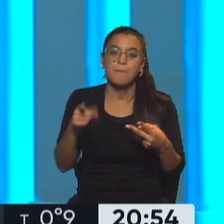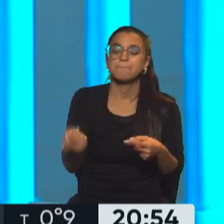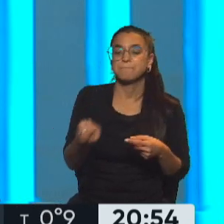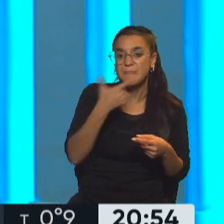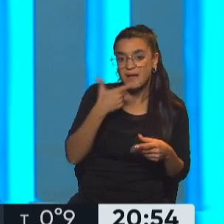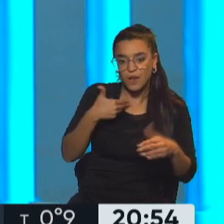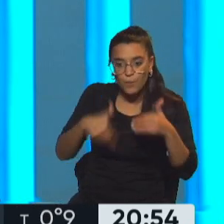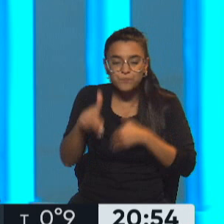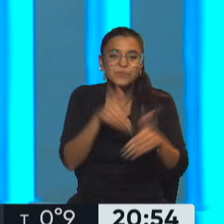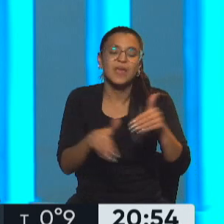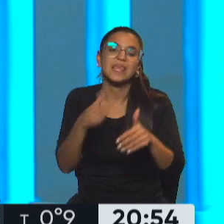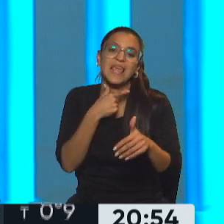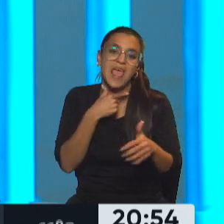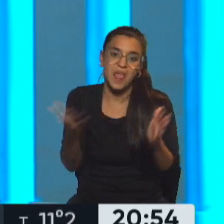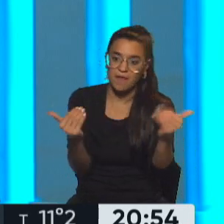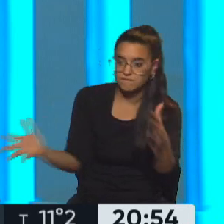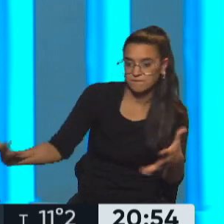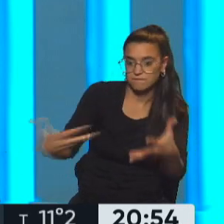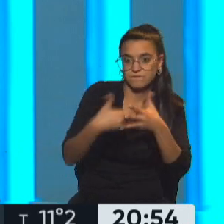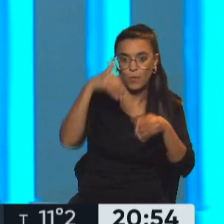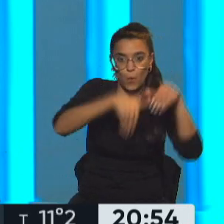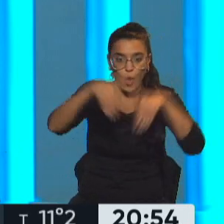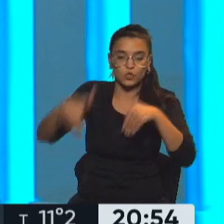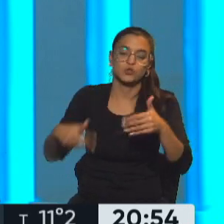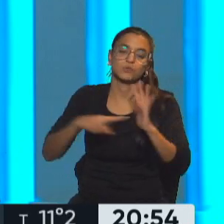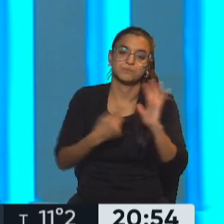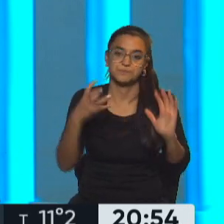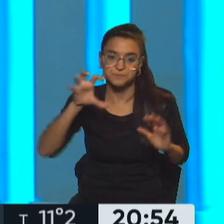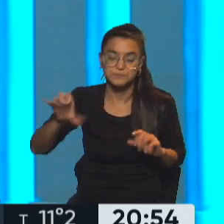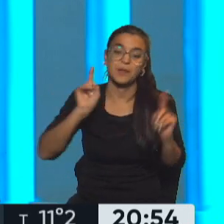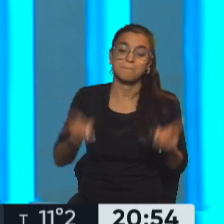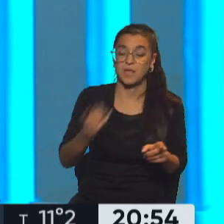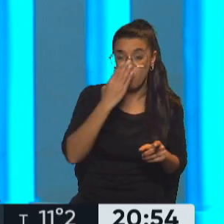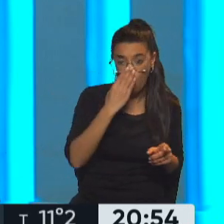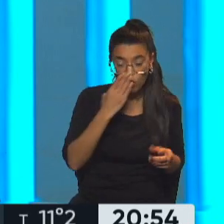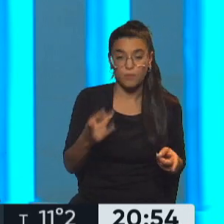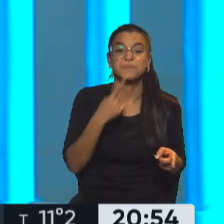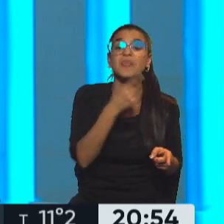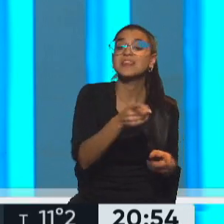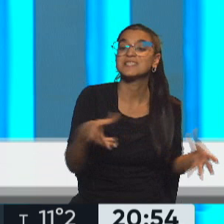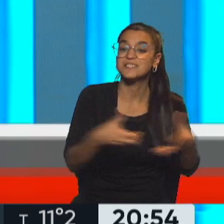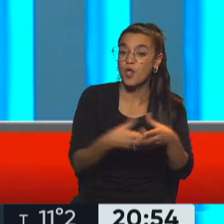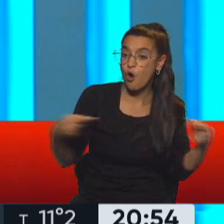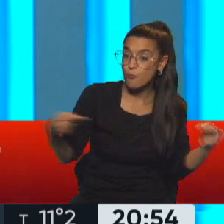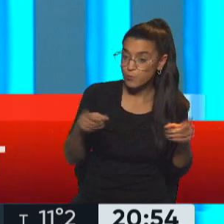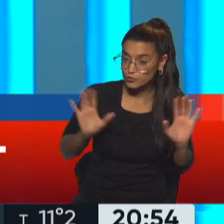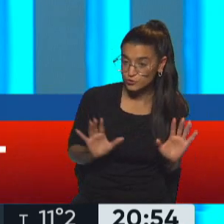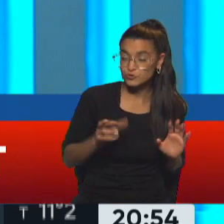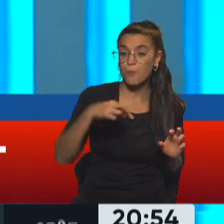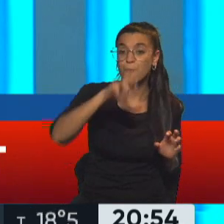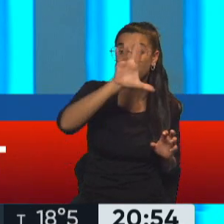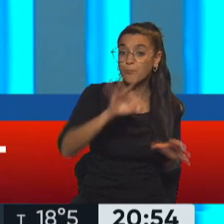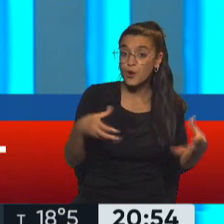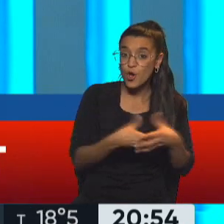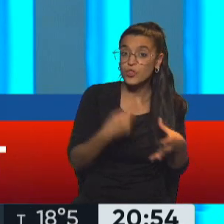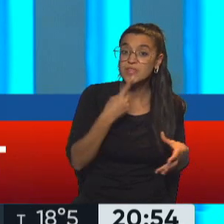de Buenos Aires, en el conurbano y en Córdoba. Eso lo dice la oposición. En el PRO dicen,